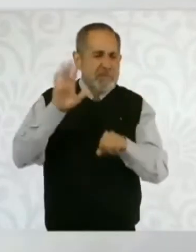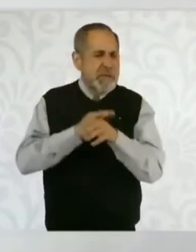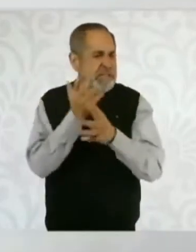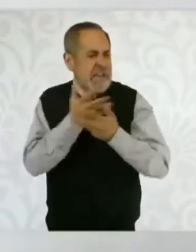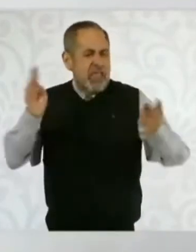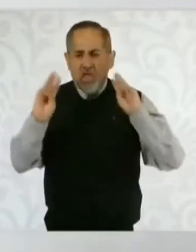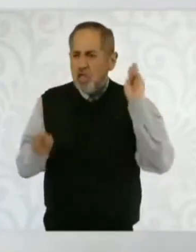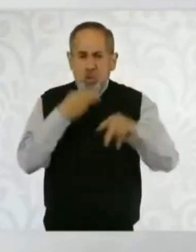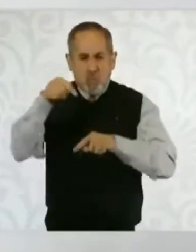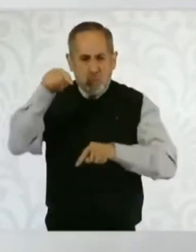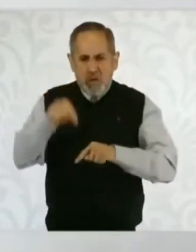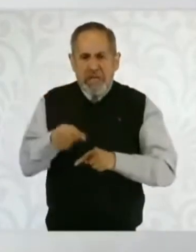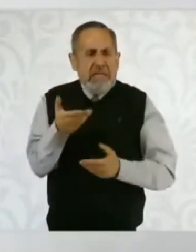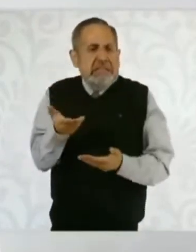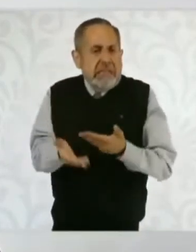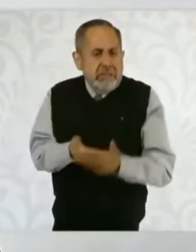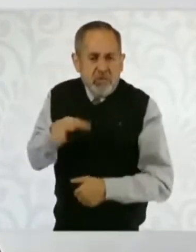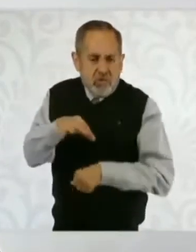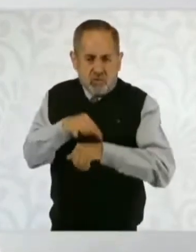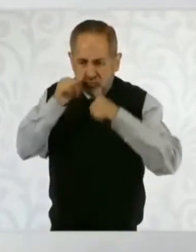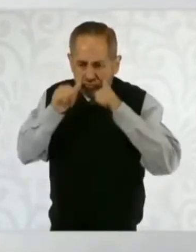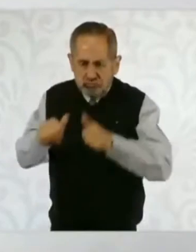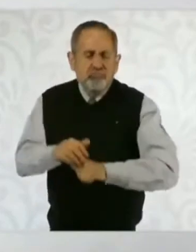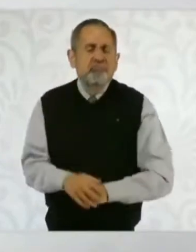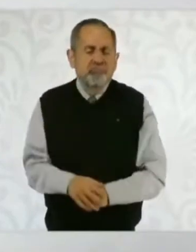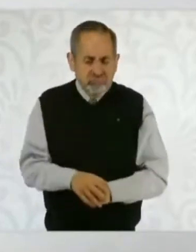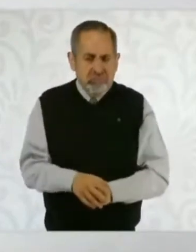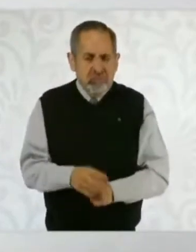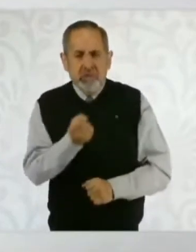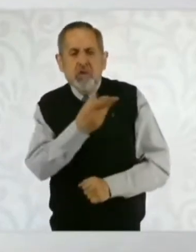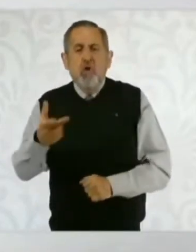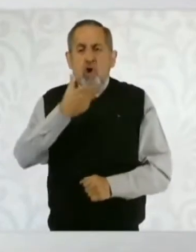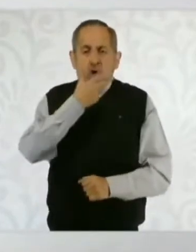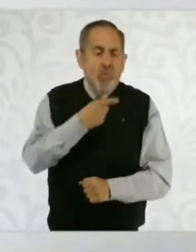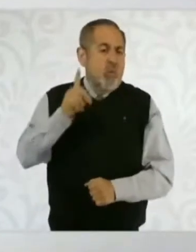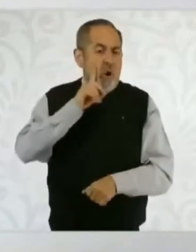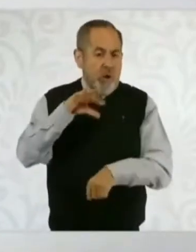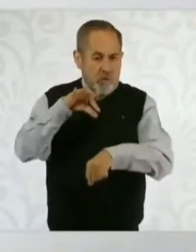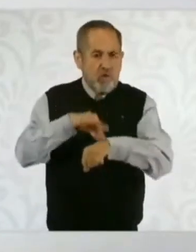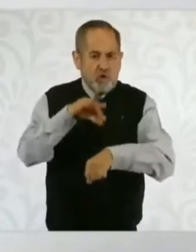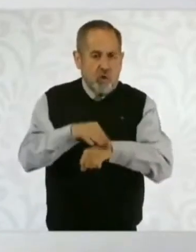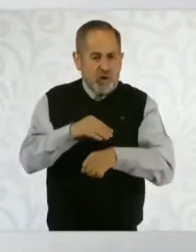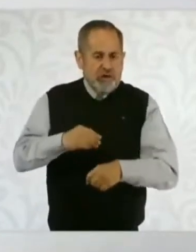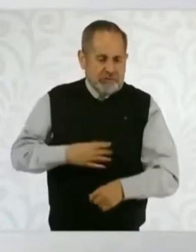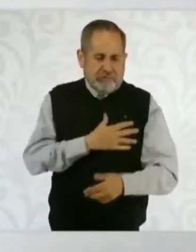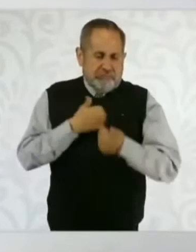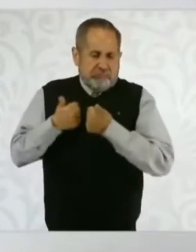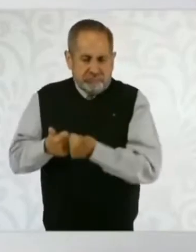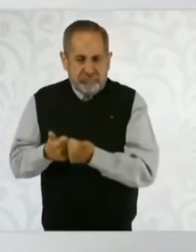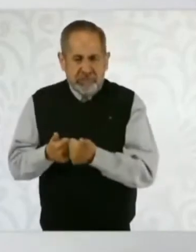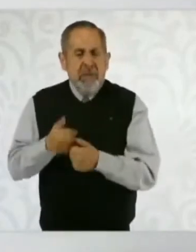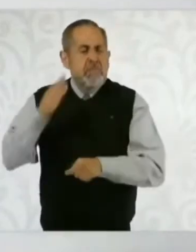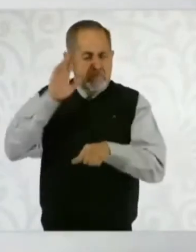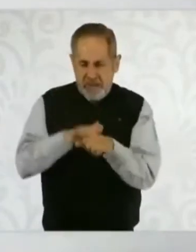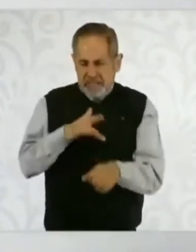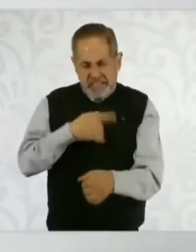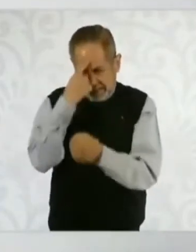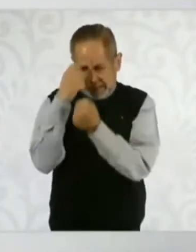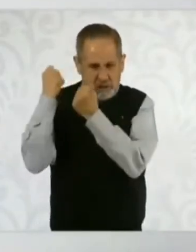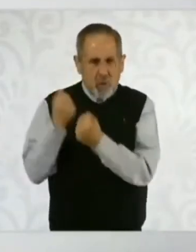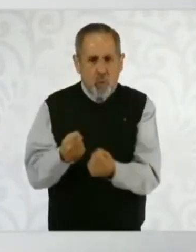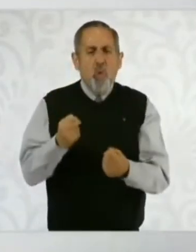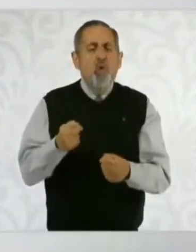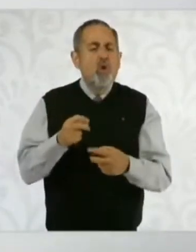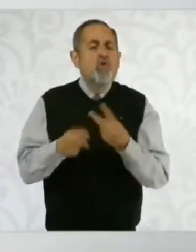del mundo. Con la mística que inspira Médicas y Médicos del Bienestar, reforzamos el compromiso de